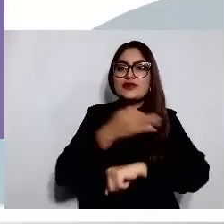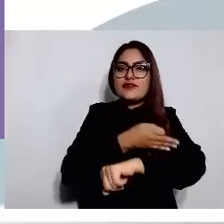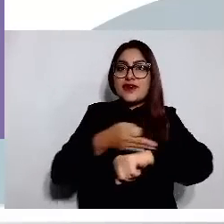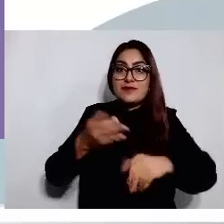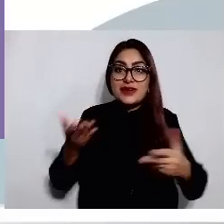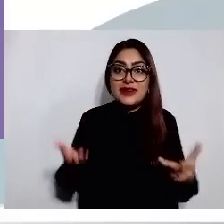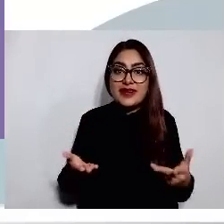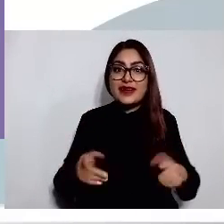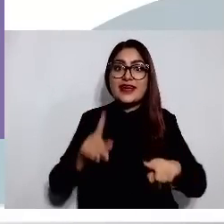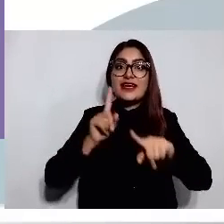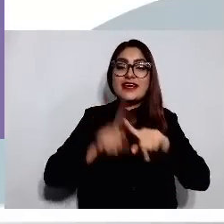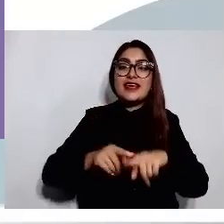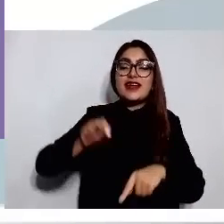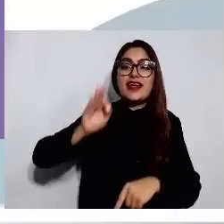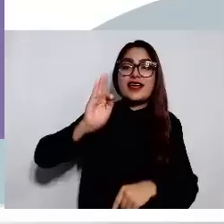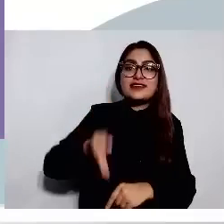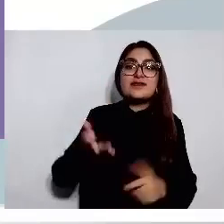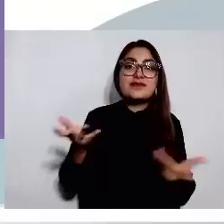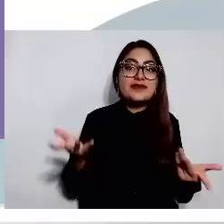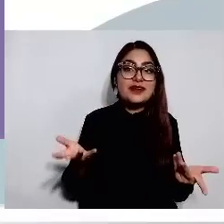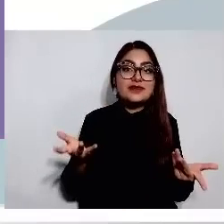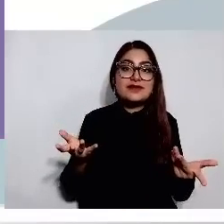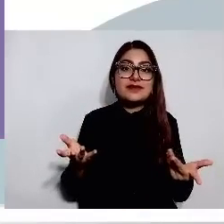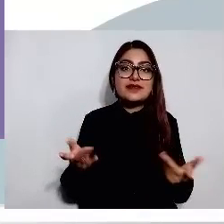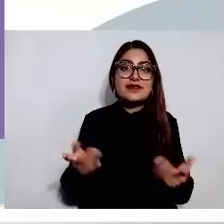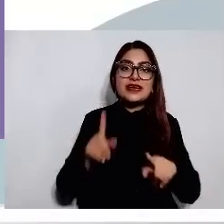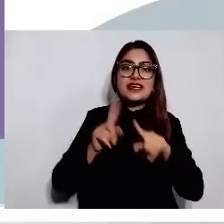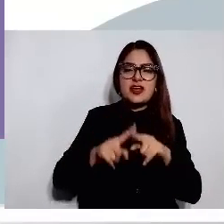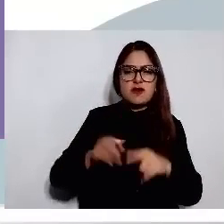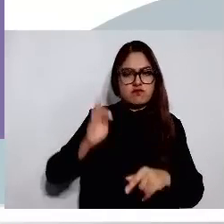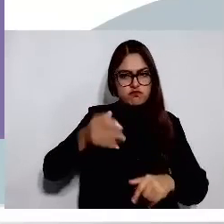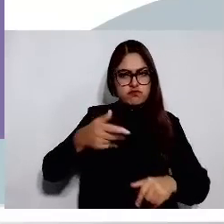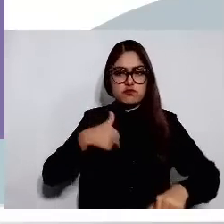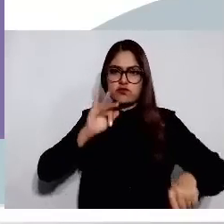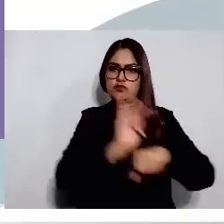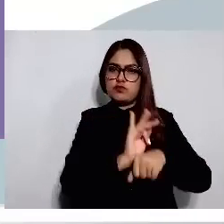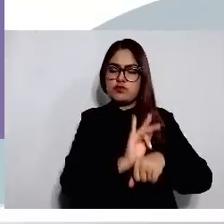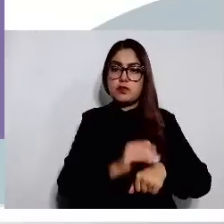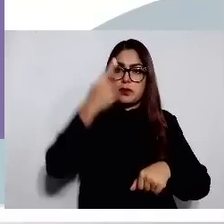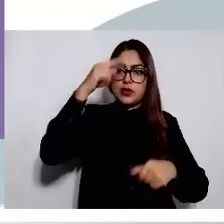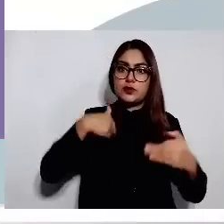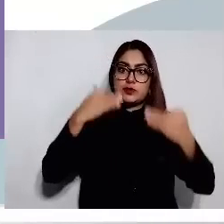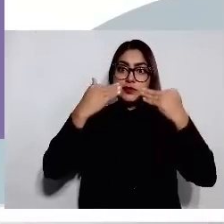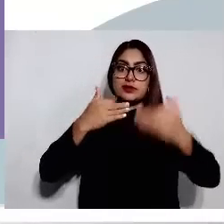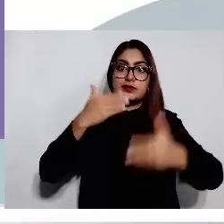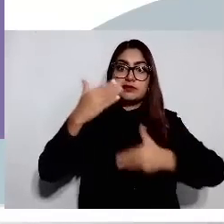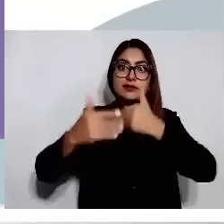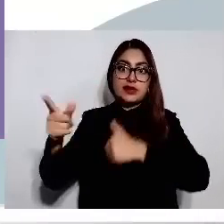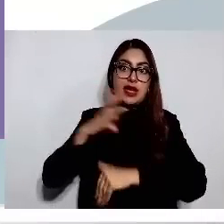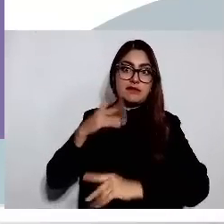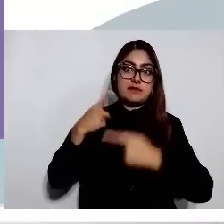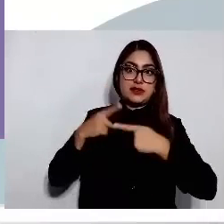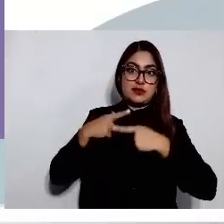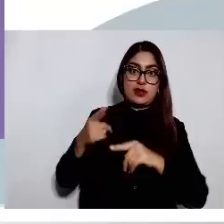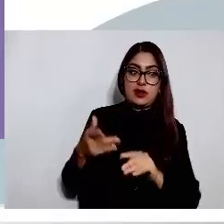aventar, digamos, ese round, como dirían en mi pueblo, para ser testigo cuando sabes que está el agresor ahí?